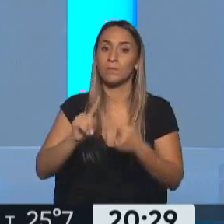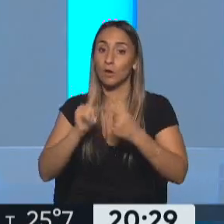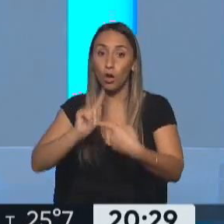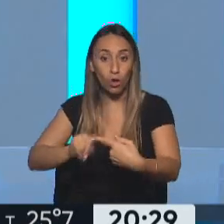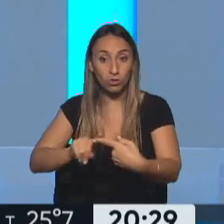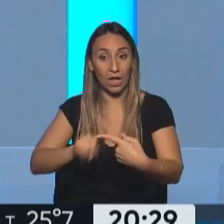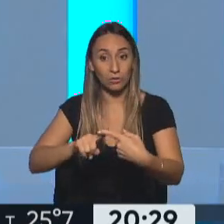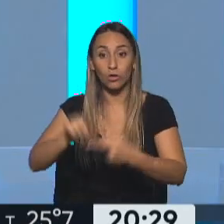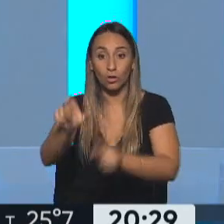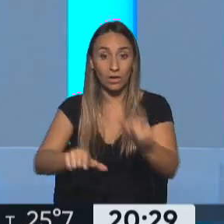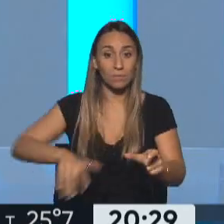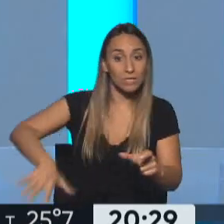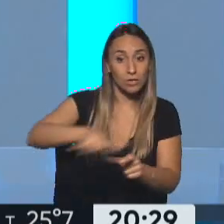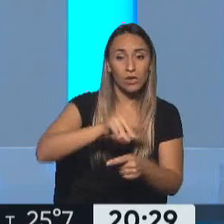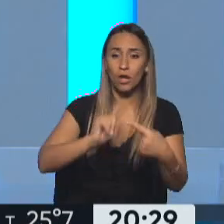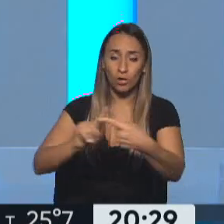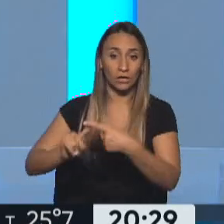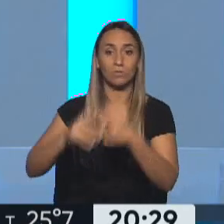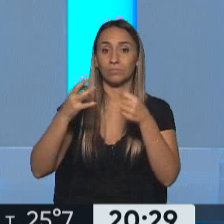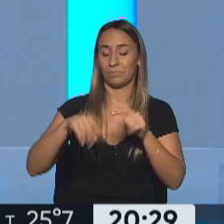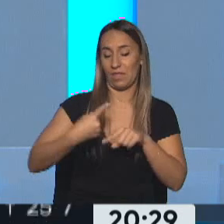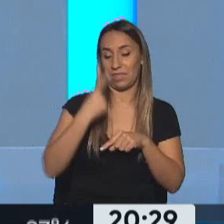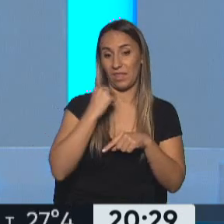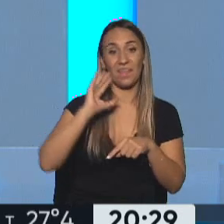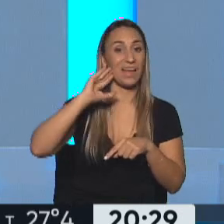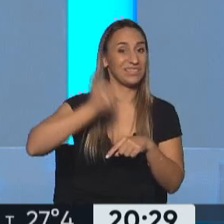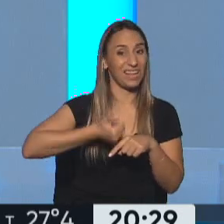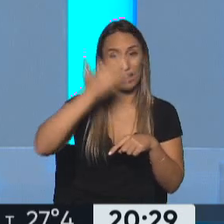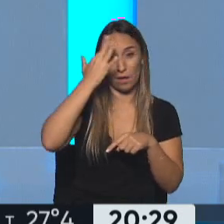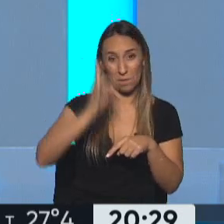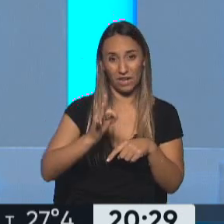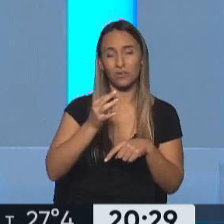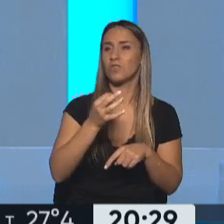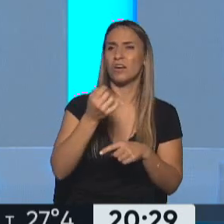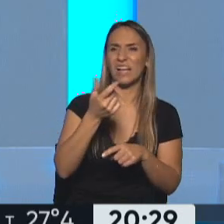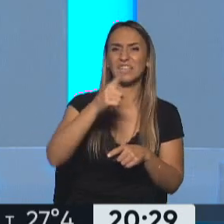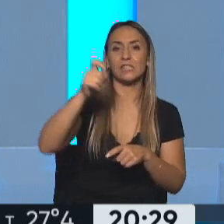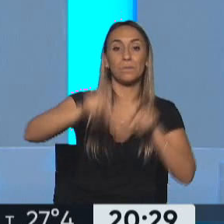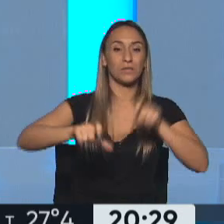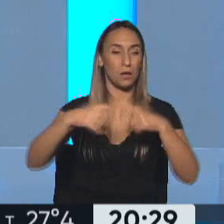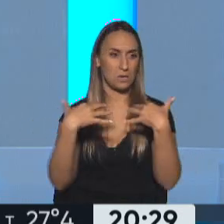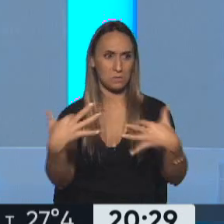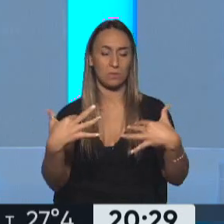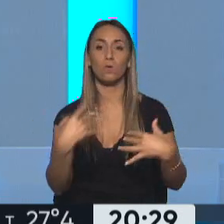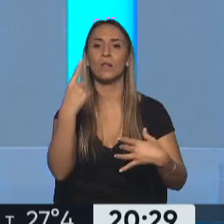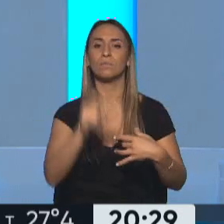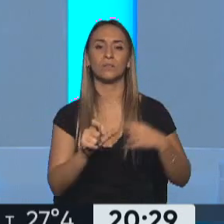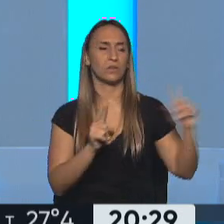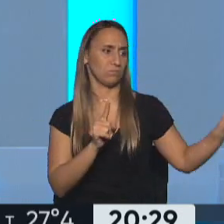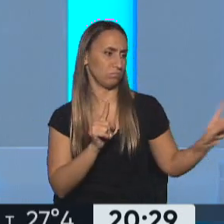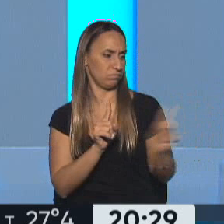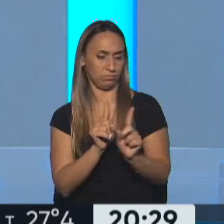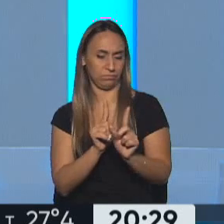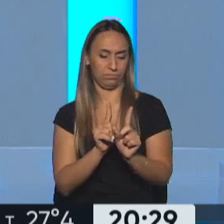permanente con los vecinos. El 16 de marzo, en un acto en que había más de 100 personas, en un momento determinado se le acerca a una persona, un